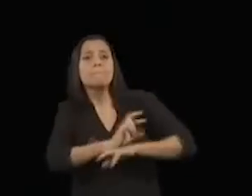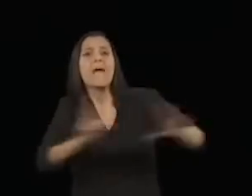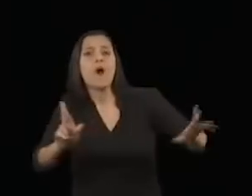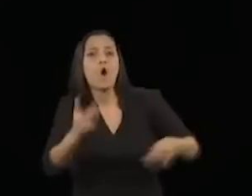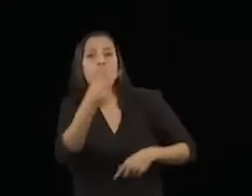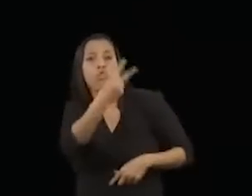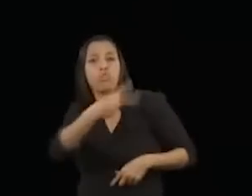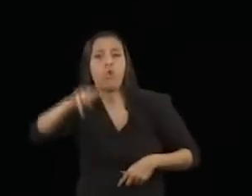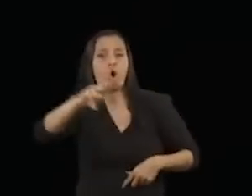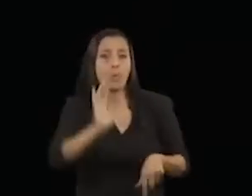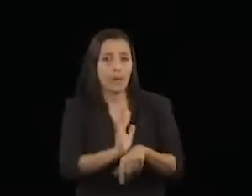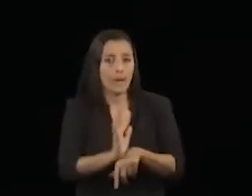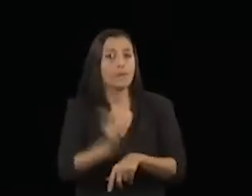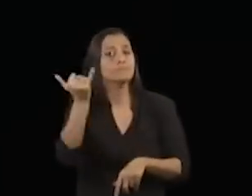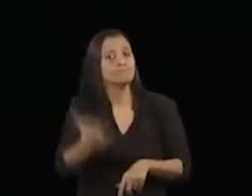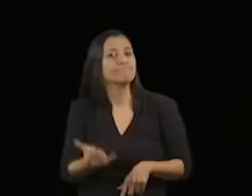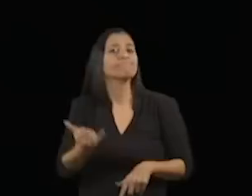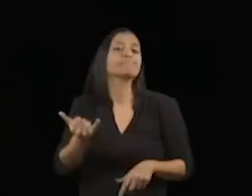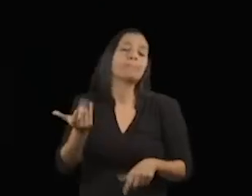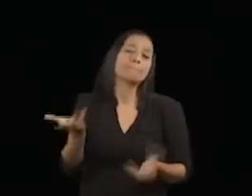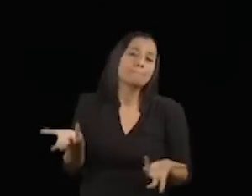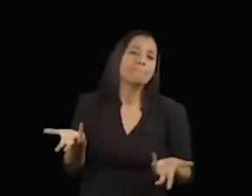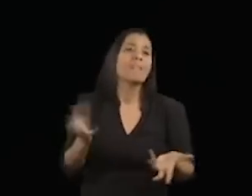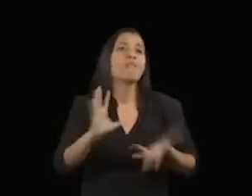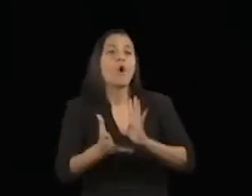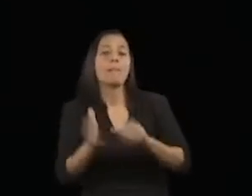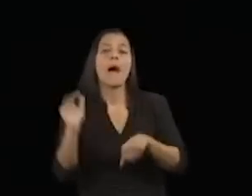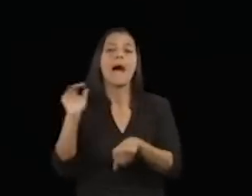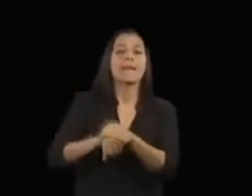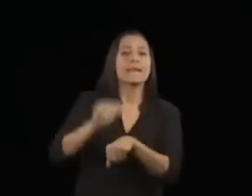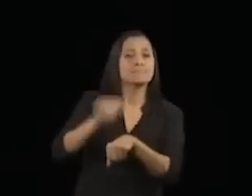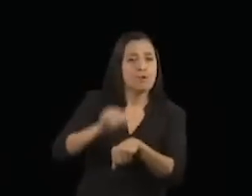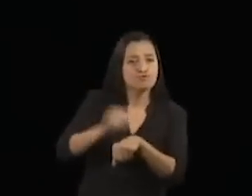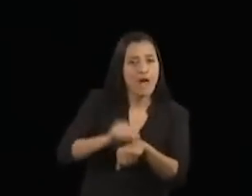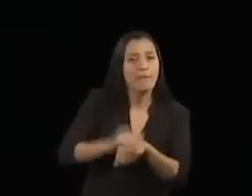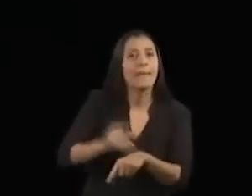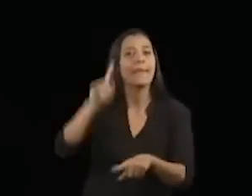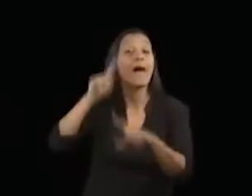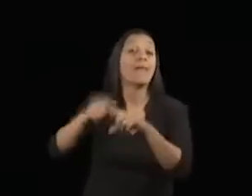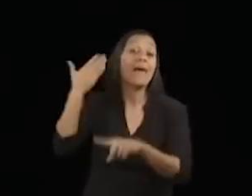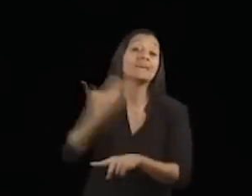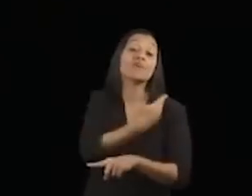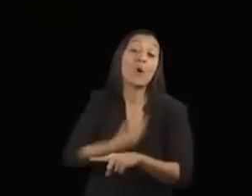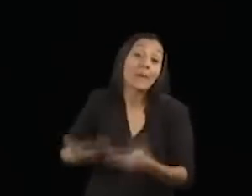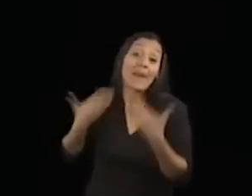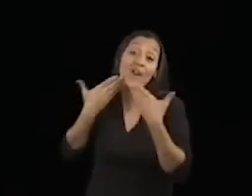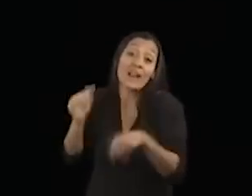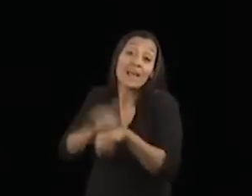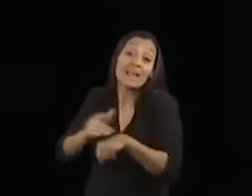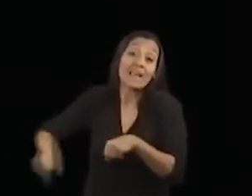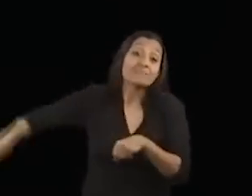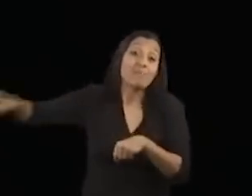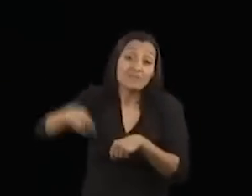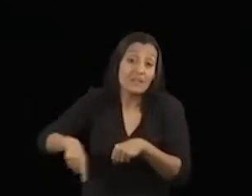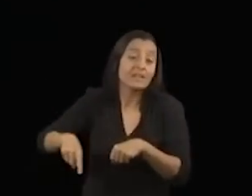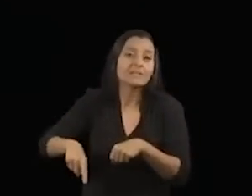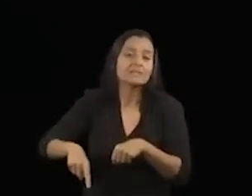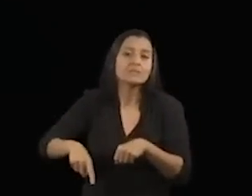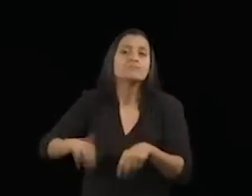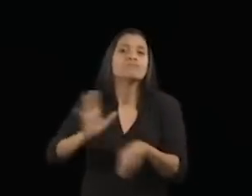en un gesto de responsabilidad, cariño y patriotismo del gobierno anterior, los había pasado todos a un